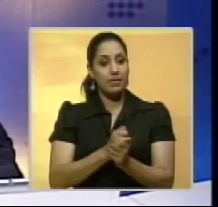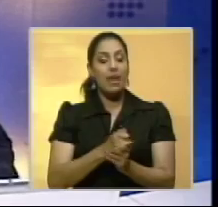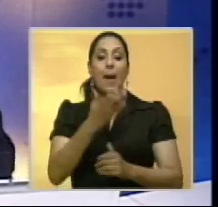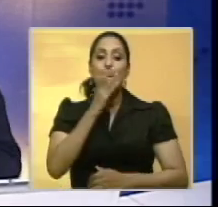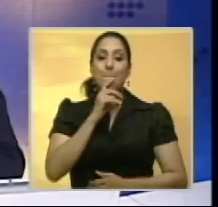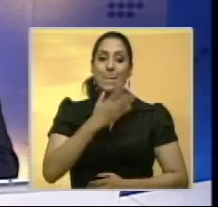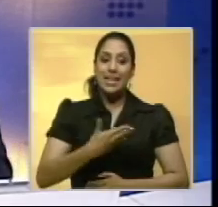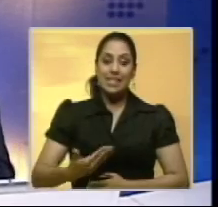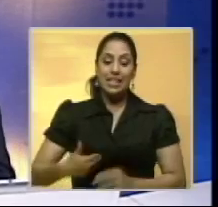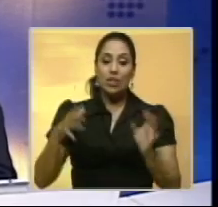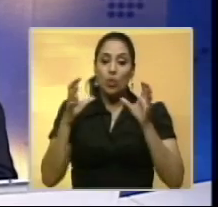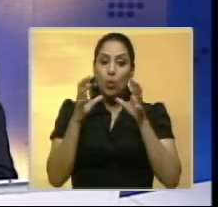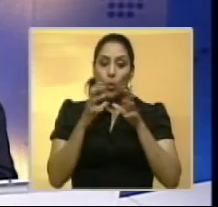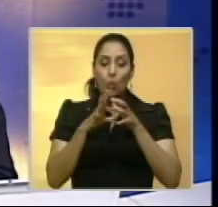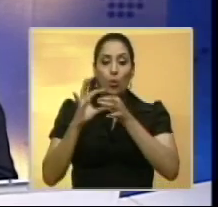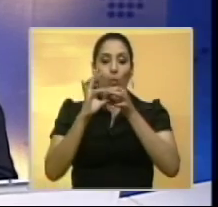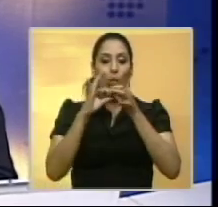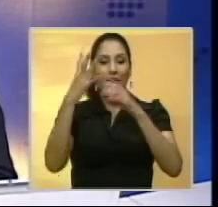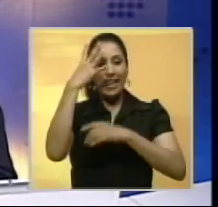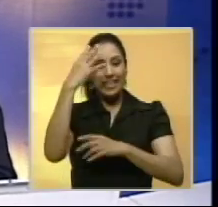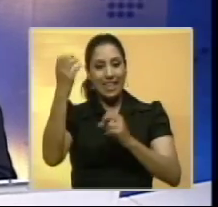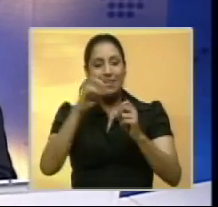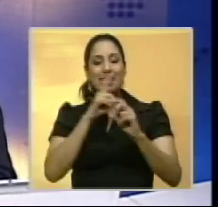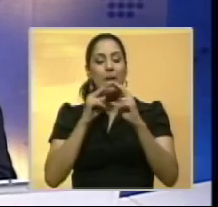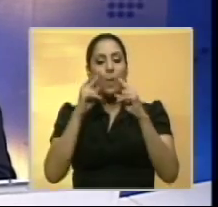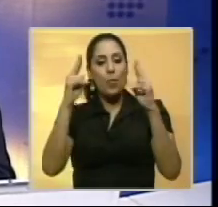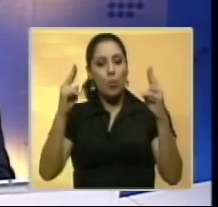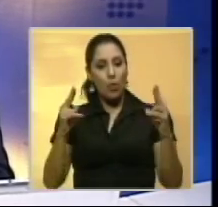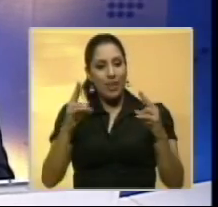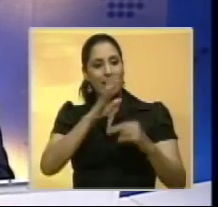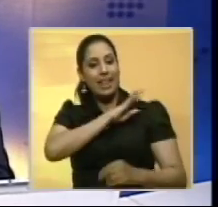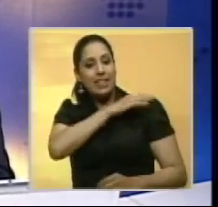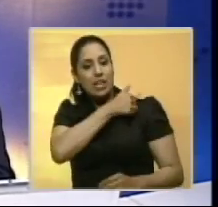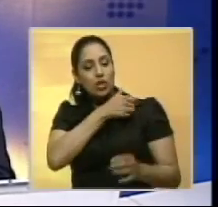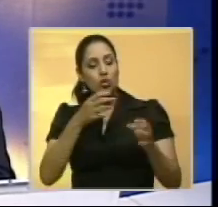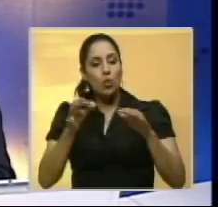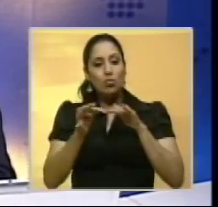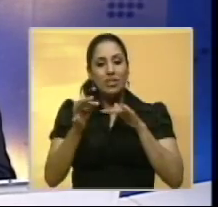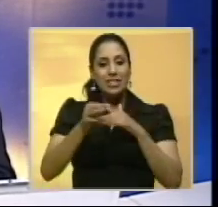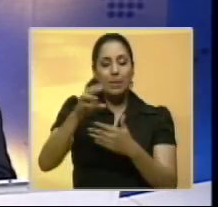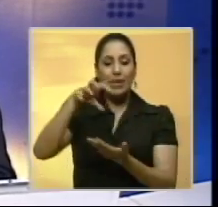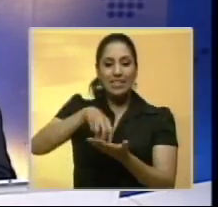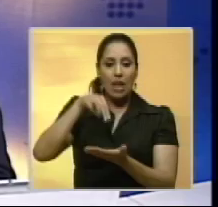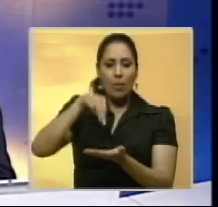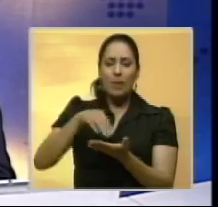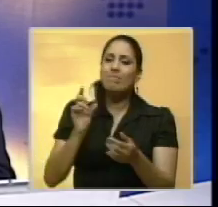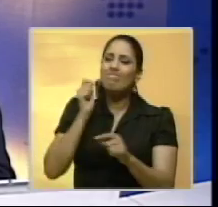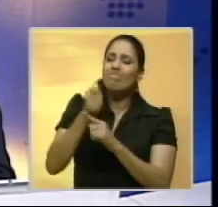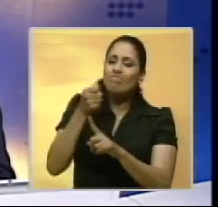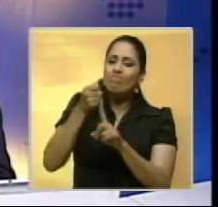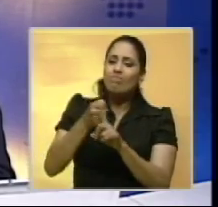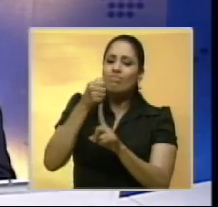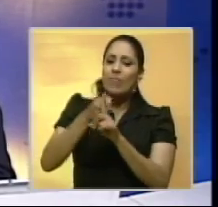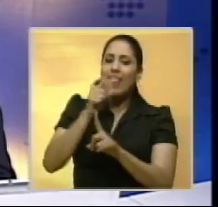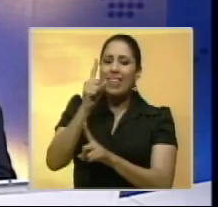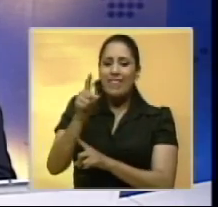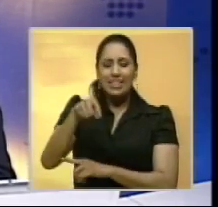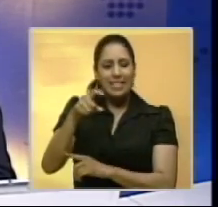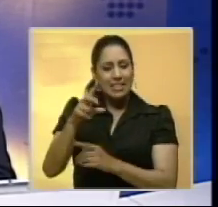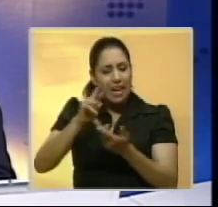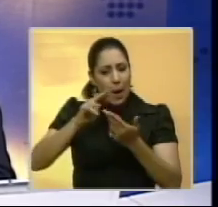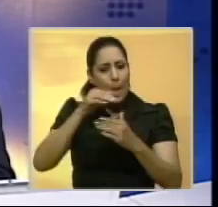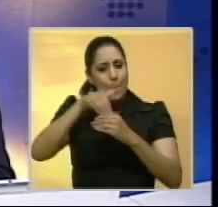Gaviria, presidente del partido Unión y Entendimiento, se reunió con la Dirección Municipal de los Altos Mirandinos, donde insistió en la necesidad de una